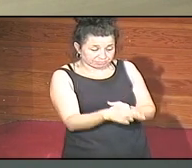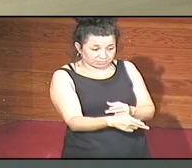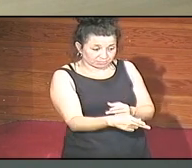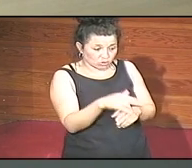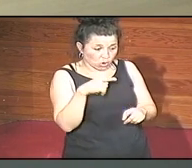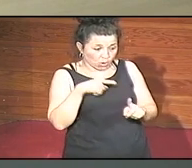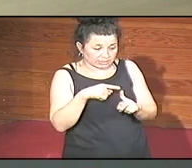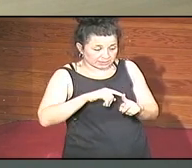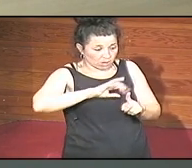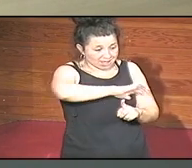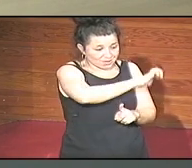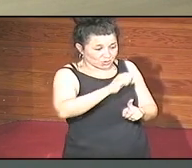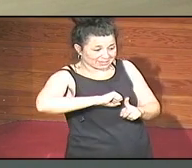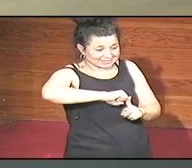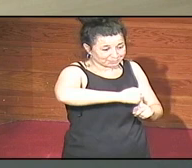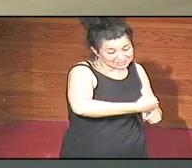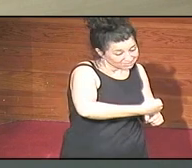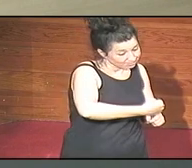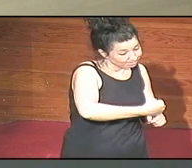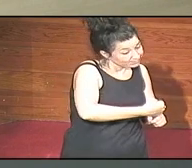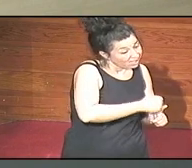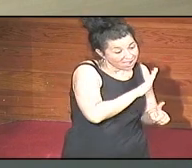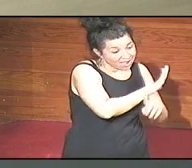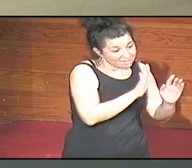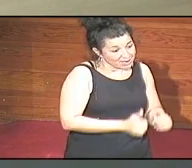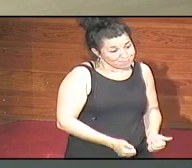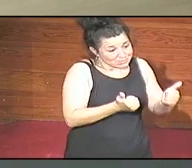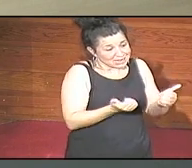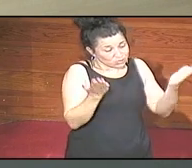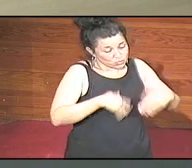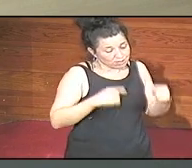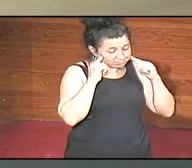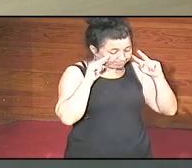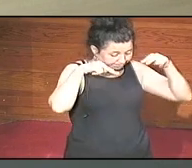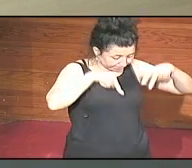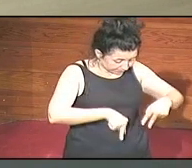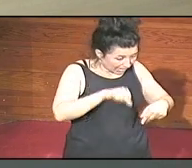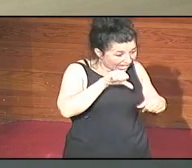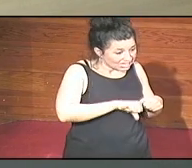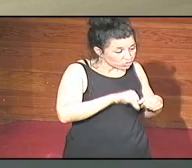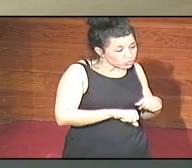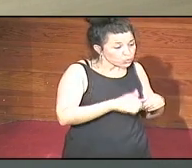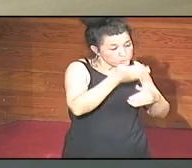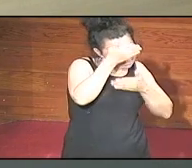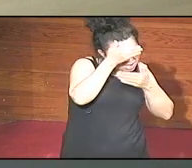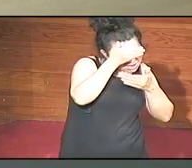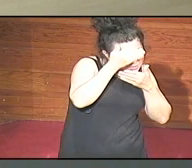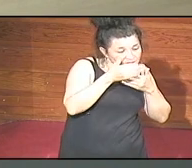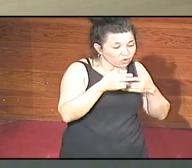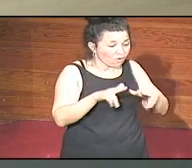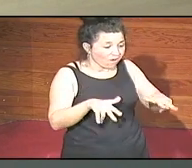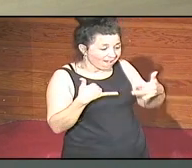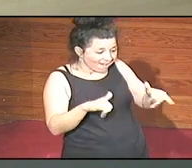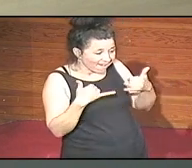hace que irremediablemente haya que mirar hacia el sur hacia marruecos hacia argelia sobre todo miraremos hacia nigeria a ver si